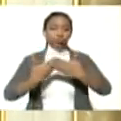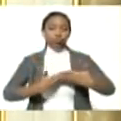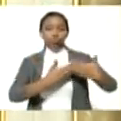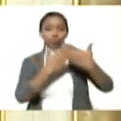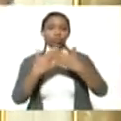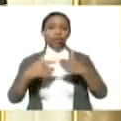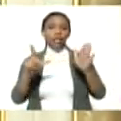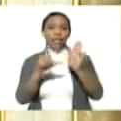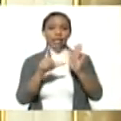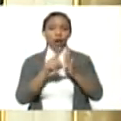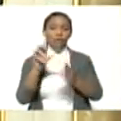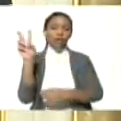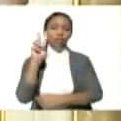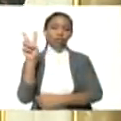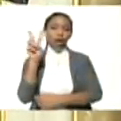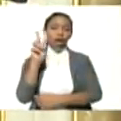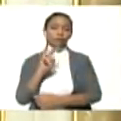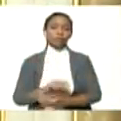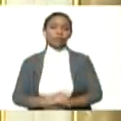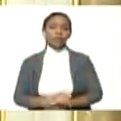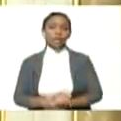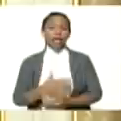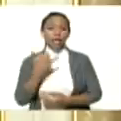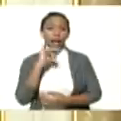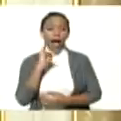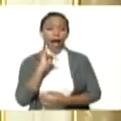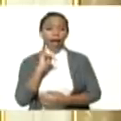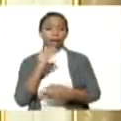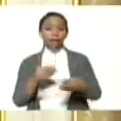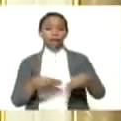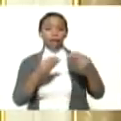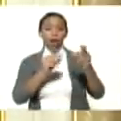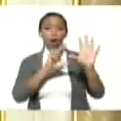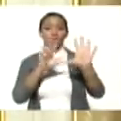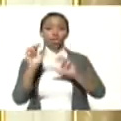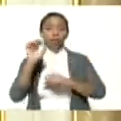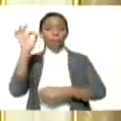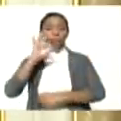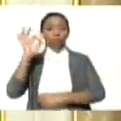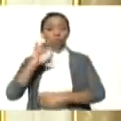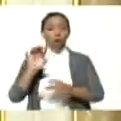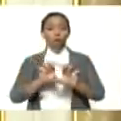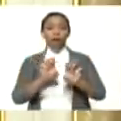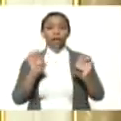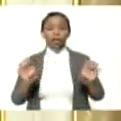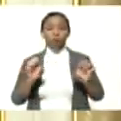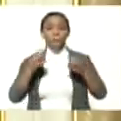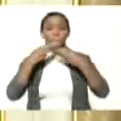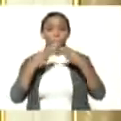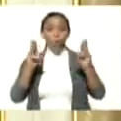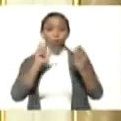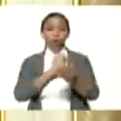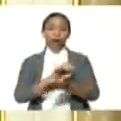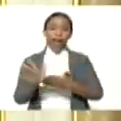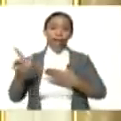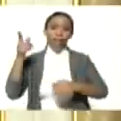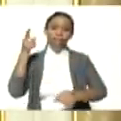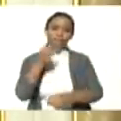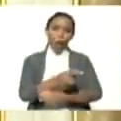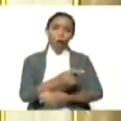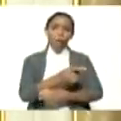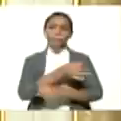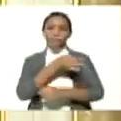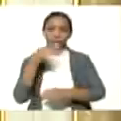liceos venezolanos, que tienen garantizado ese 80% su educación pública gratuita, obligatoria y de